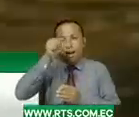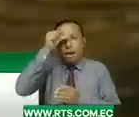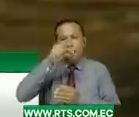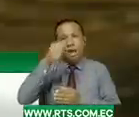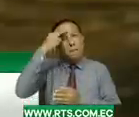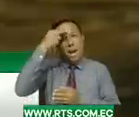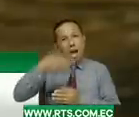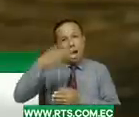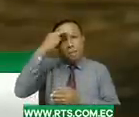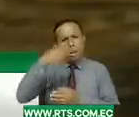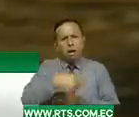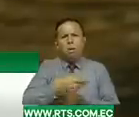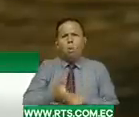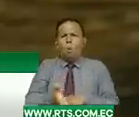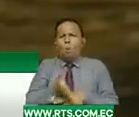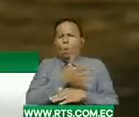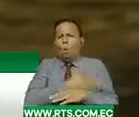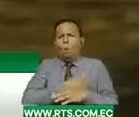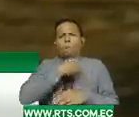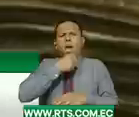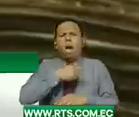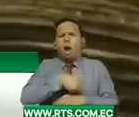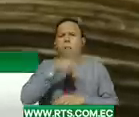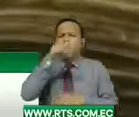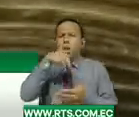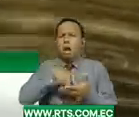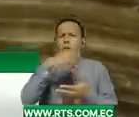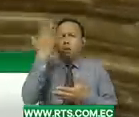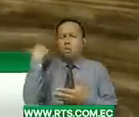de antigüedad, por un precio de